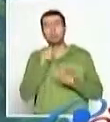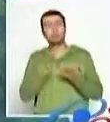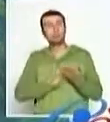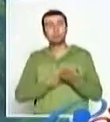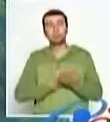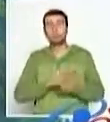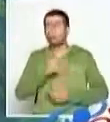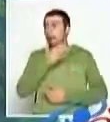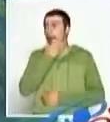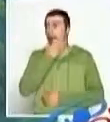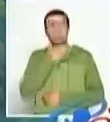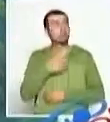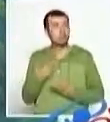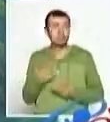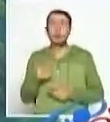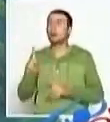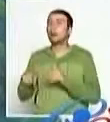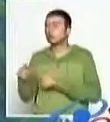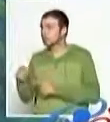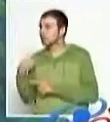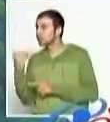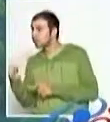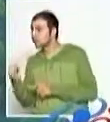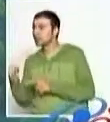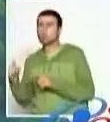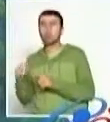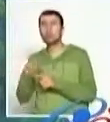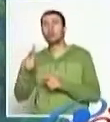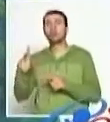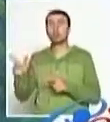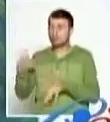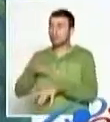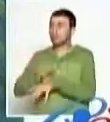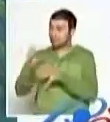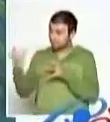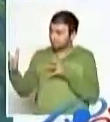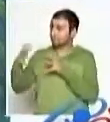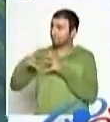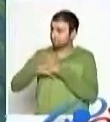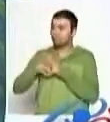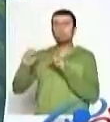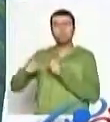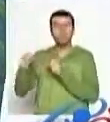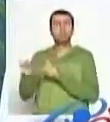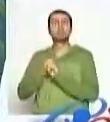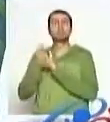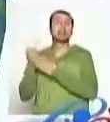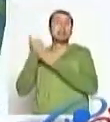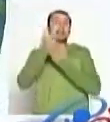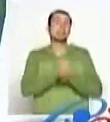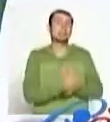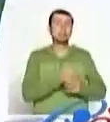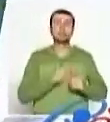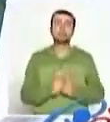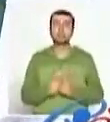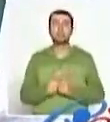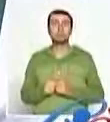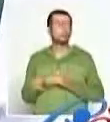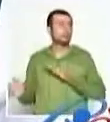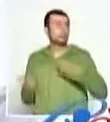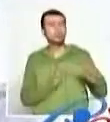que sí la podemos encontrar desde el punto de vista de las medicinas integrativas. Una de las cosas que yo quiero dejar claro es que somos médicos ortodoxos,